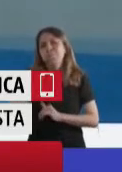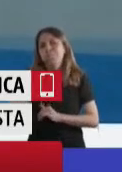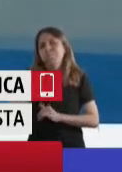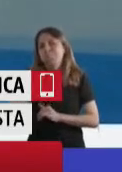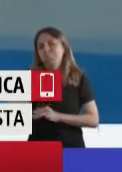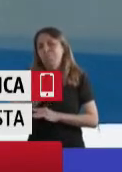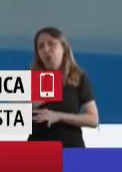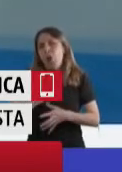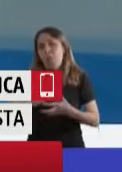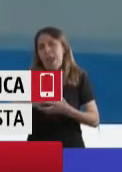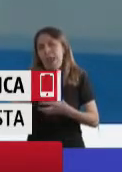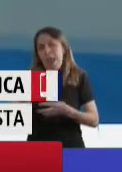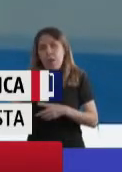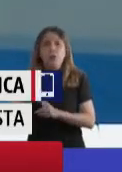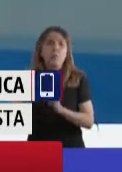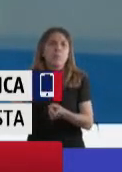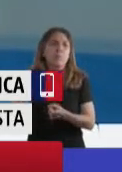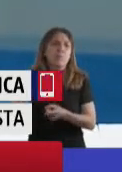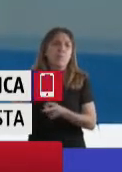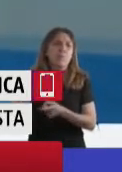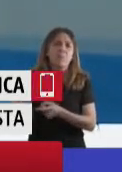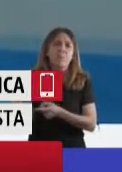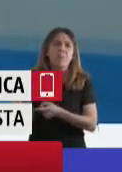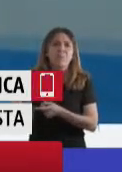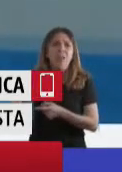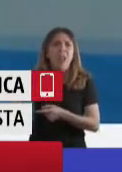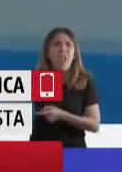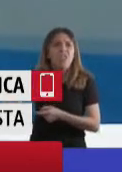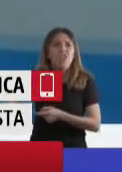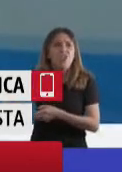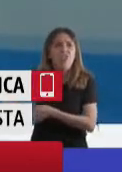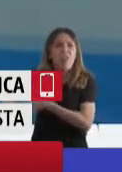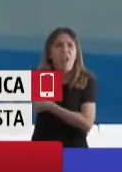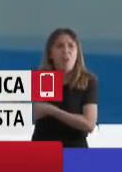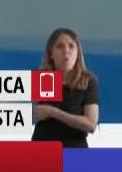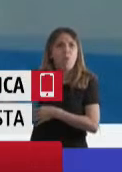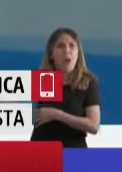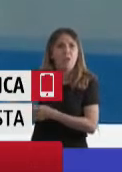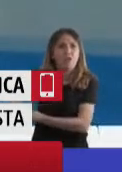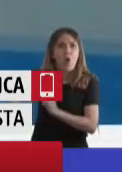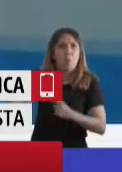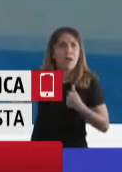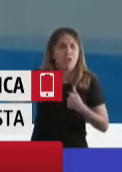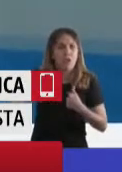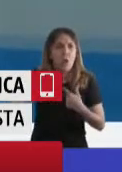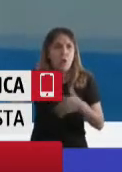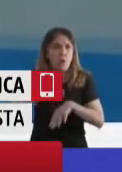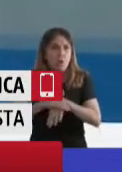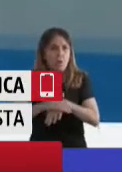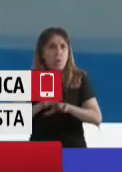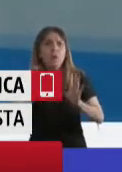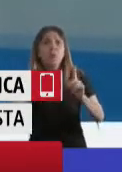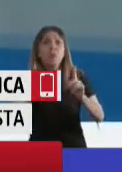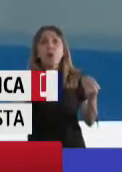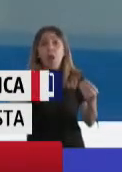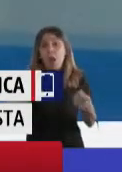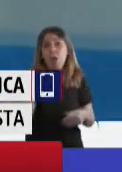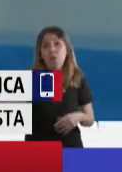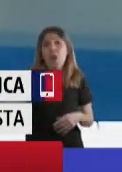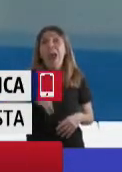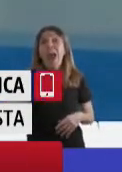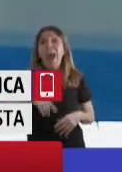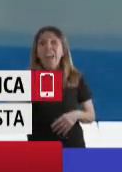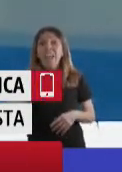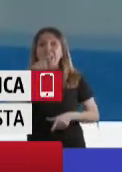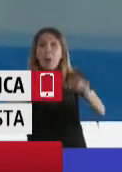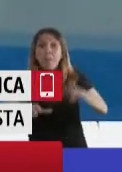estuvo internado y pese a que dijo que era un chequeo, el señor Fernández tuvo un trombolismo pulmonar subsegmentario con un infarto